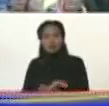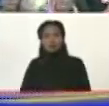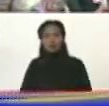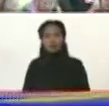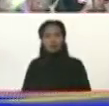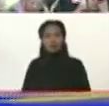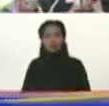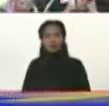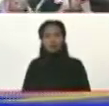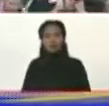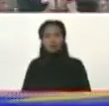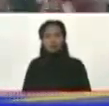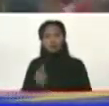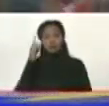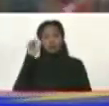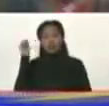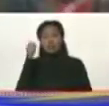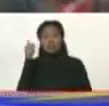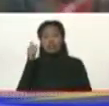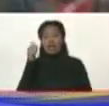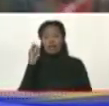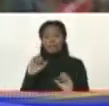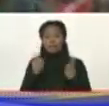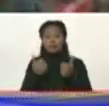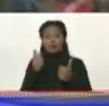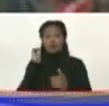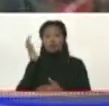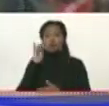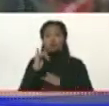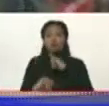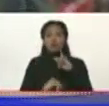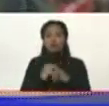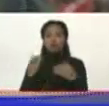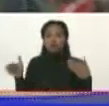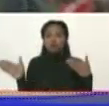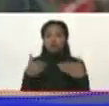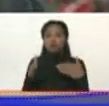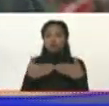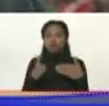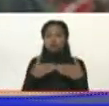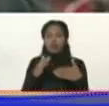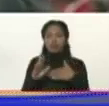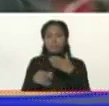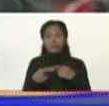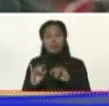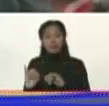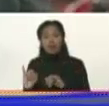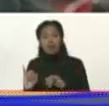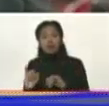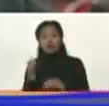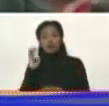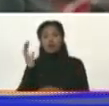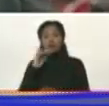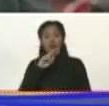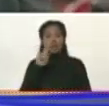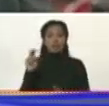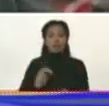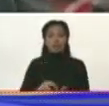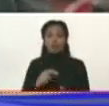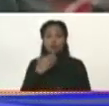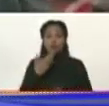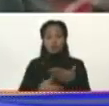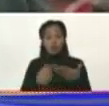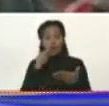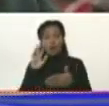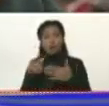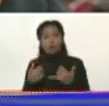al día 10, que fue el inicio del Congreso Internacional, se cerraba el Congreso Nacional Afrovenezolano. Y debo destacar, como